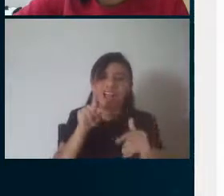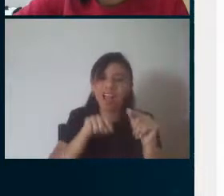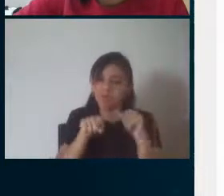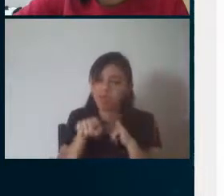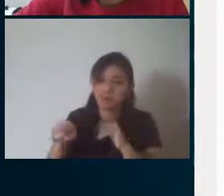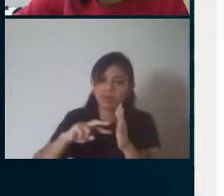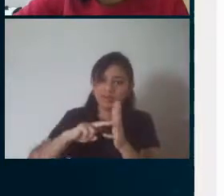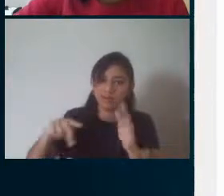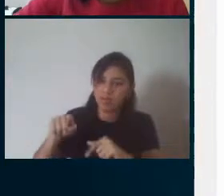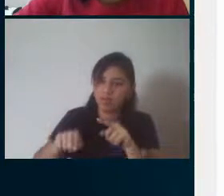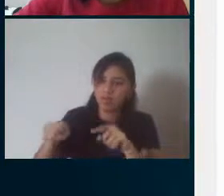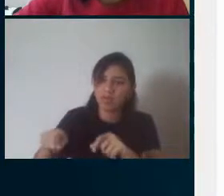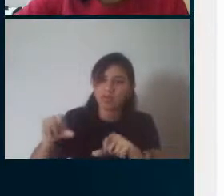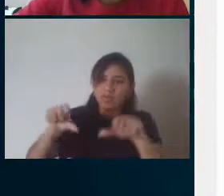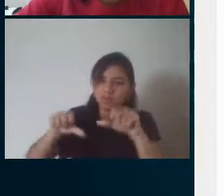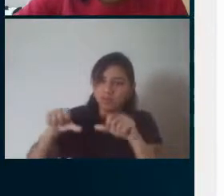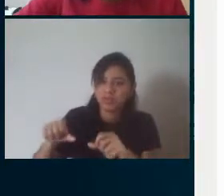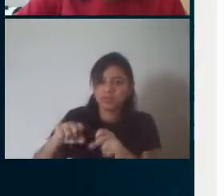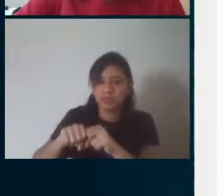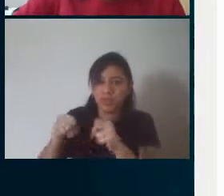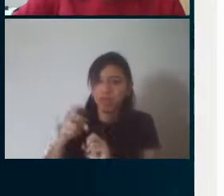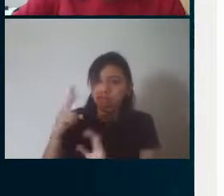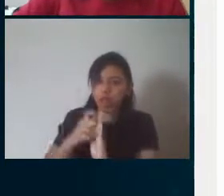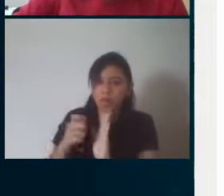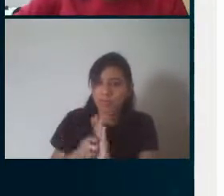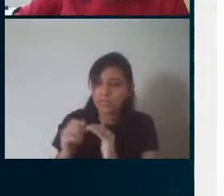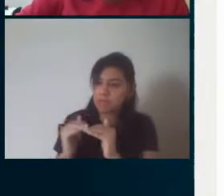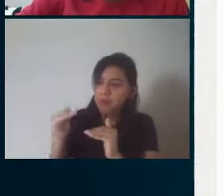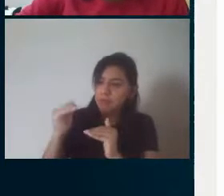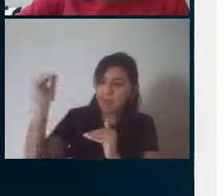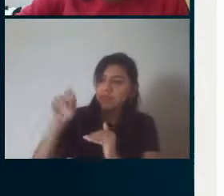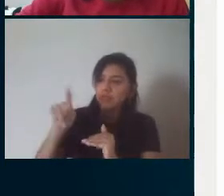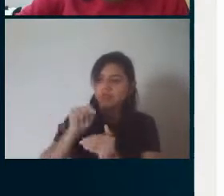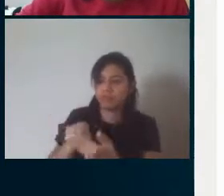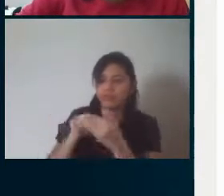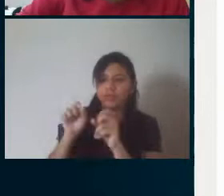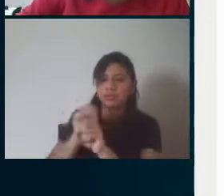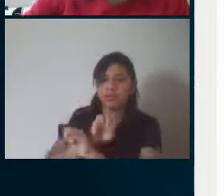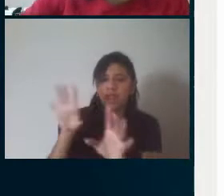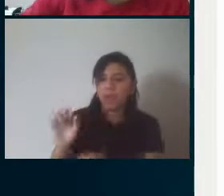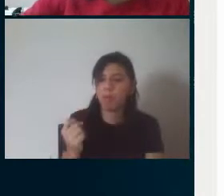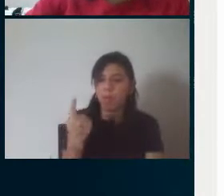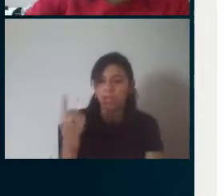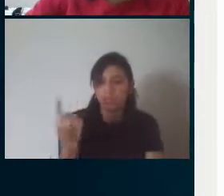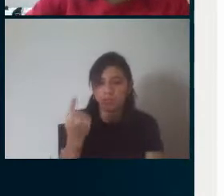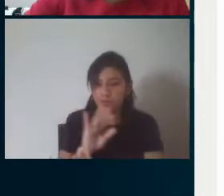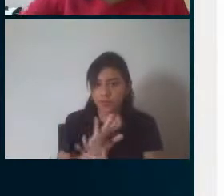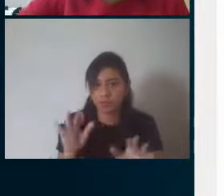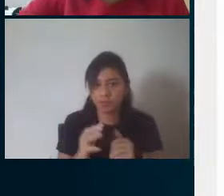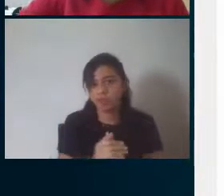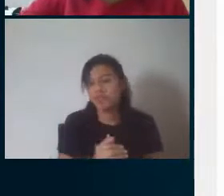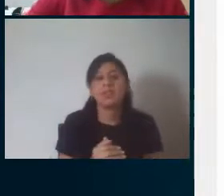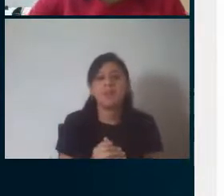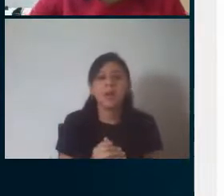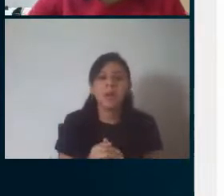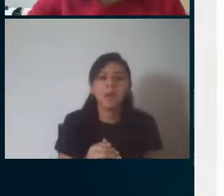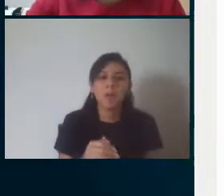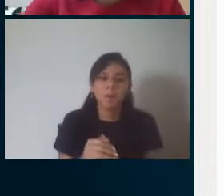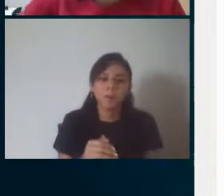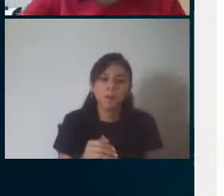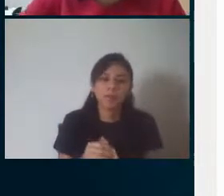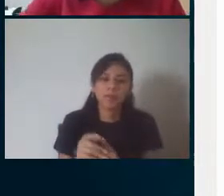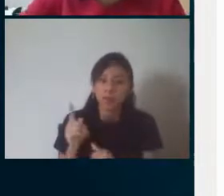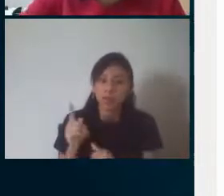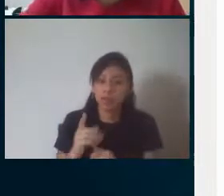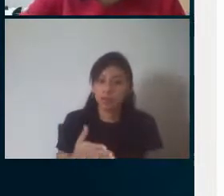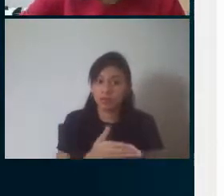filtro y él me va a mostrar estos equipos, que vendría siendo los que han tenido más de dos interrupciones en el periodo de análisis